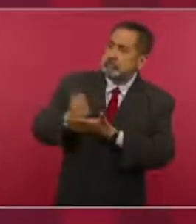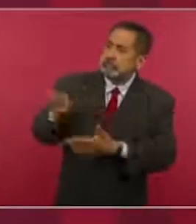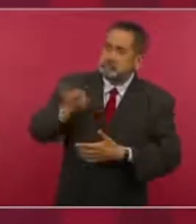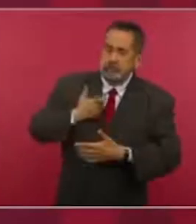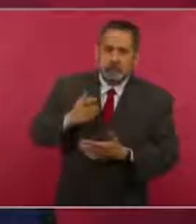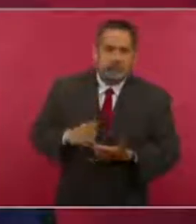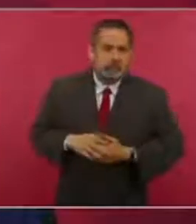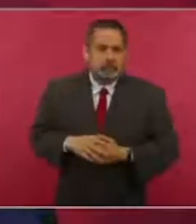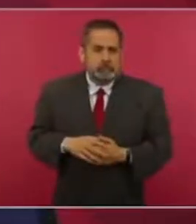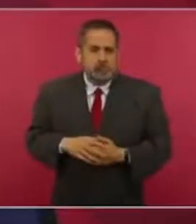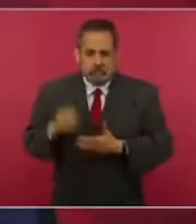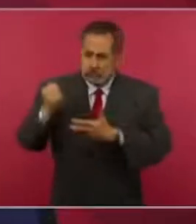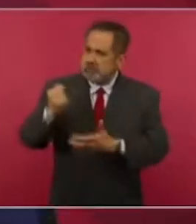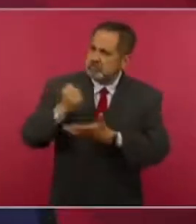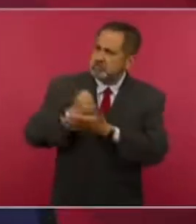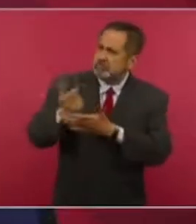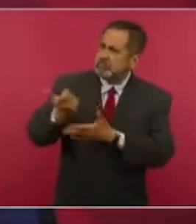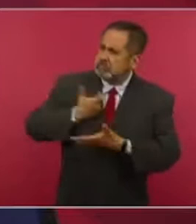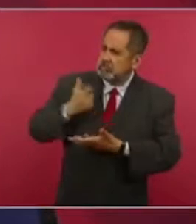querían el presupuesto.